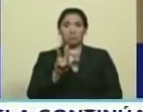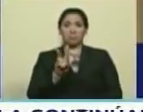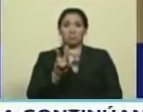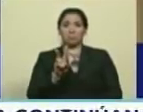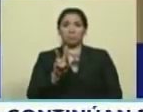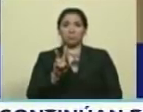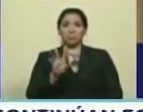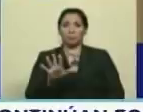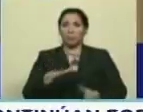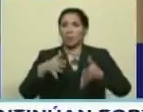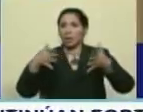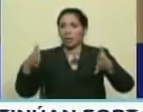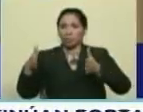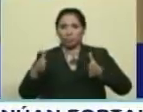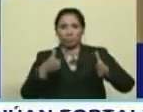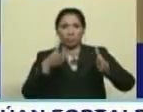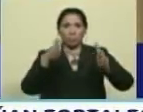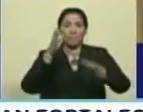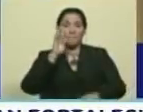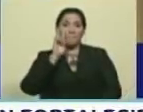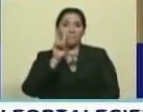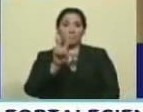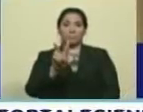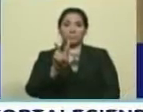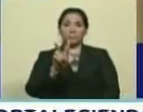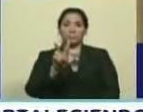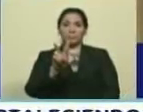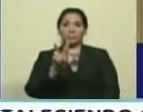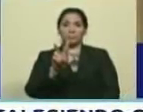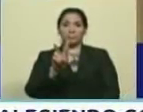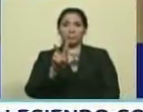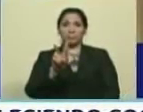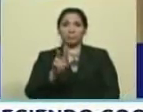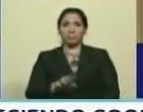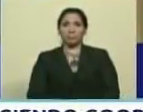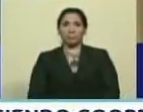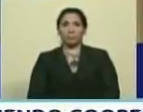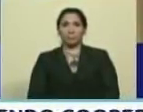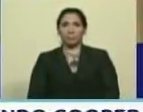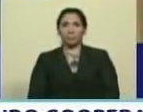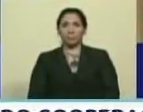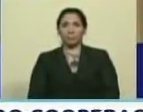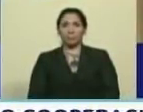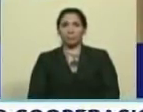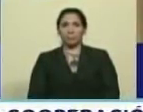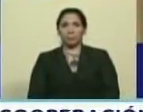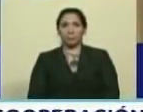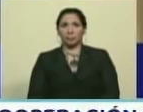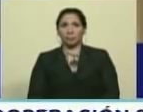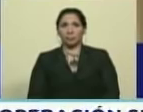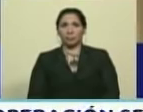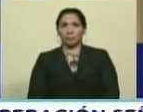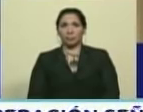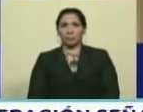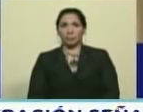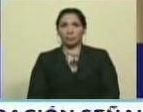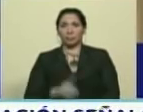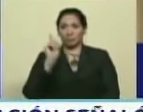que hay una dirección visionaria de los presidentes Fidel Castro de gran recordación y